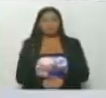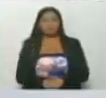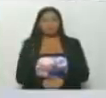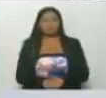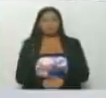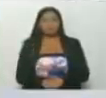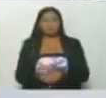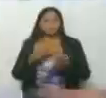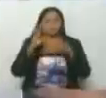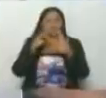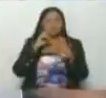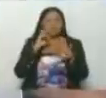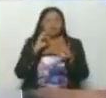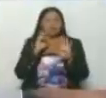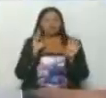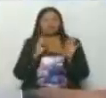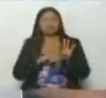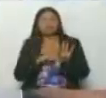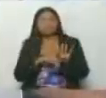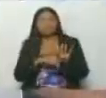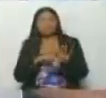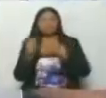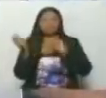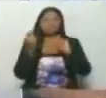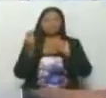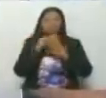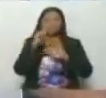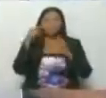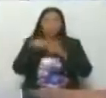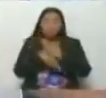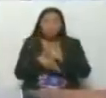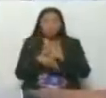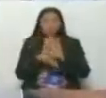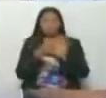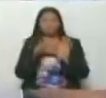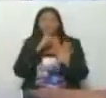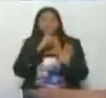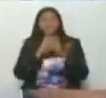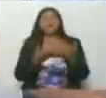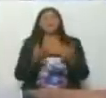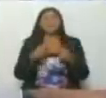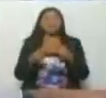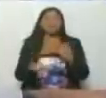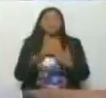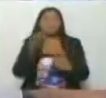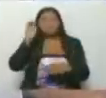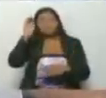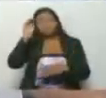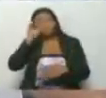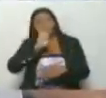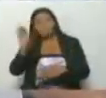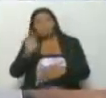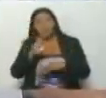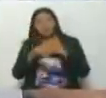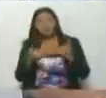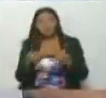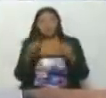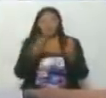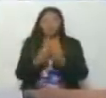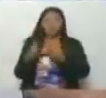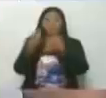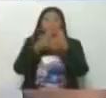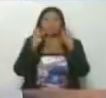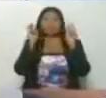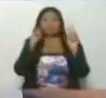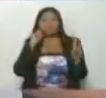un debate profundo complejo y muy importante para el futuro del país de hecho la economía es el